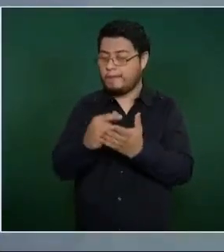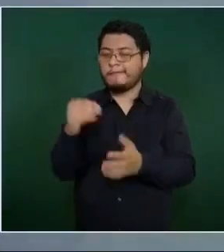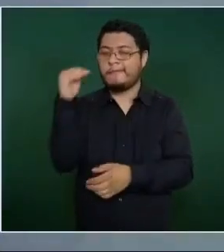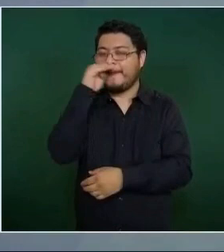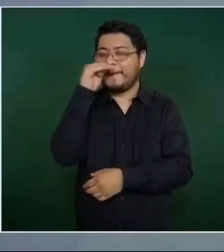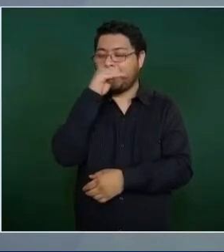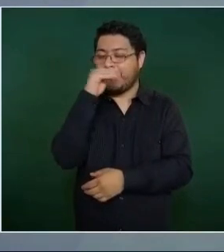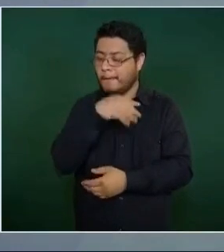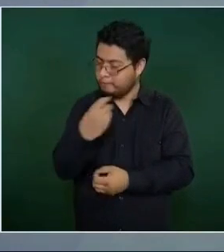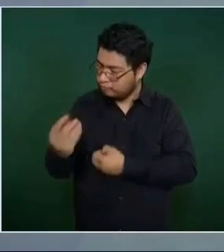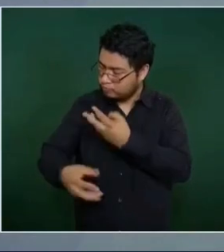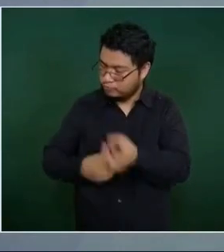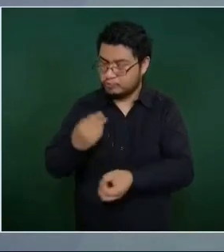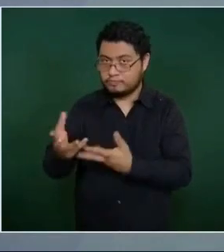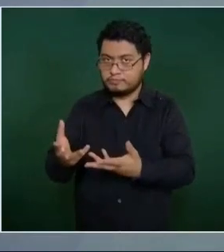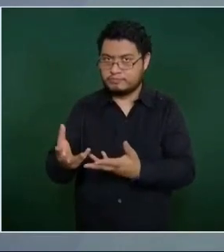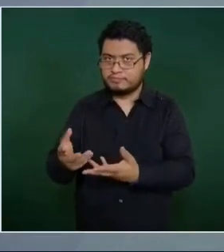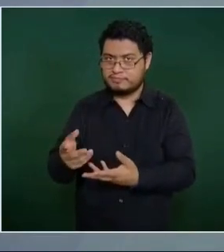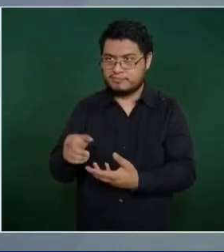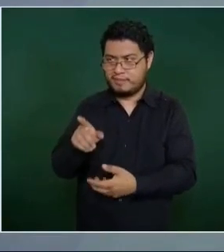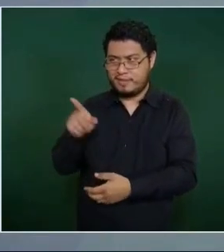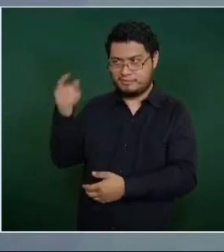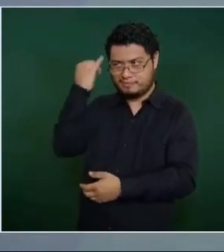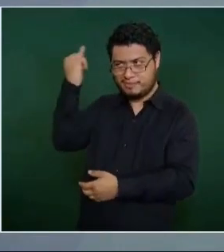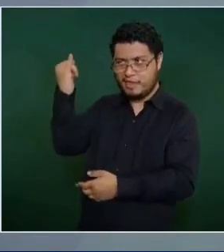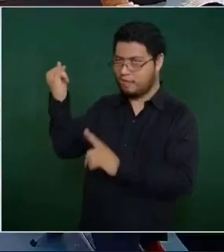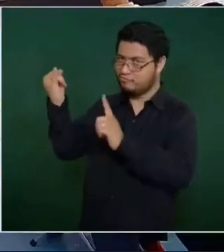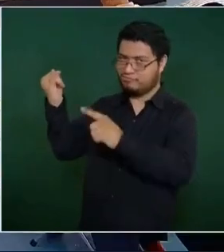Logros nuestros.